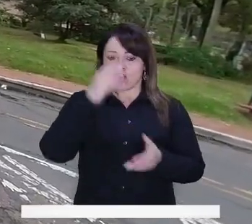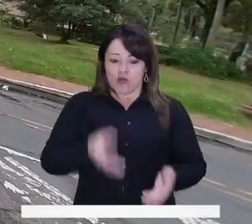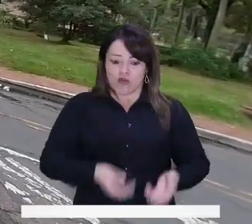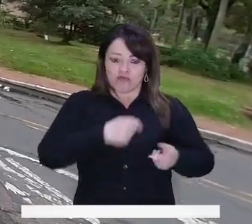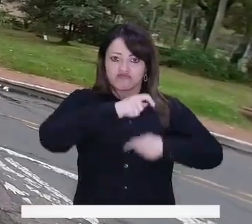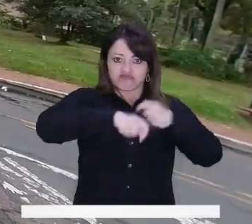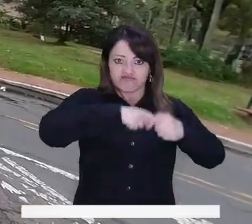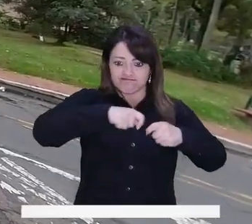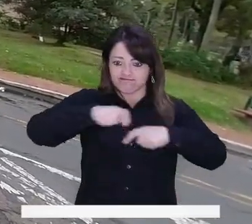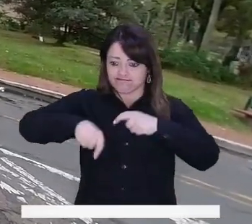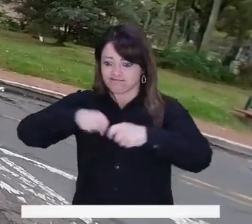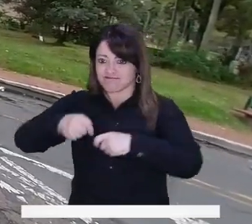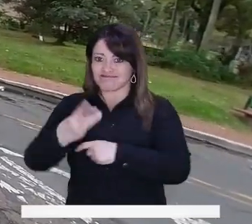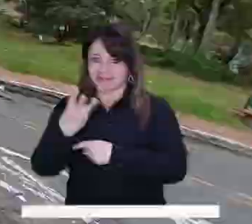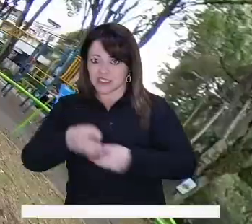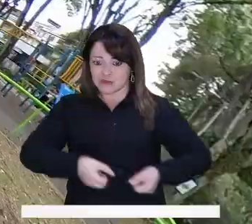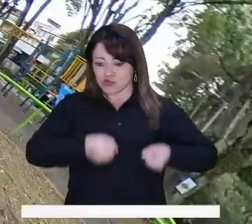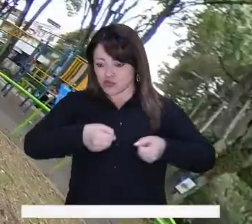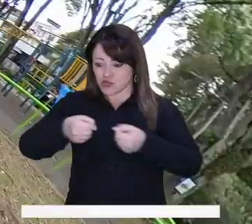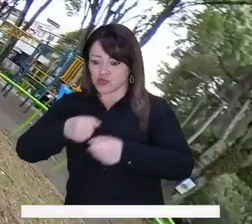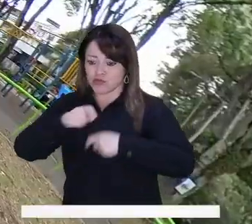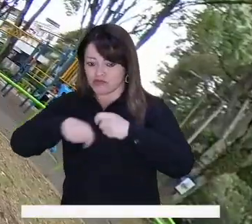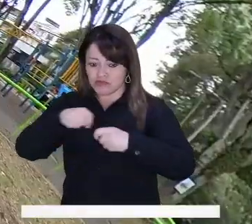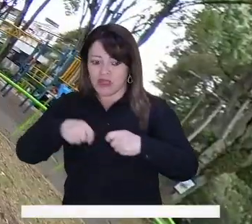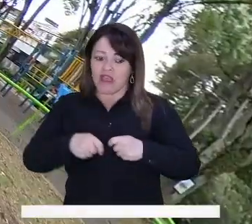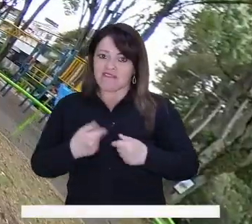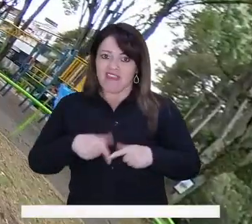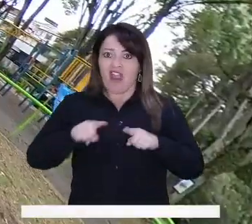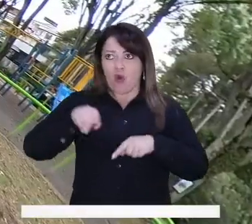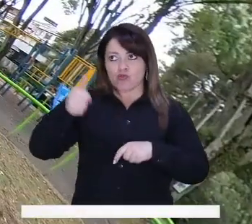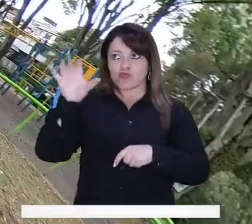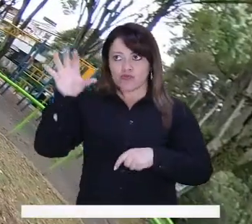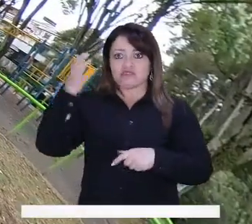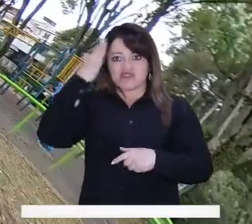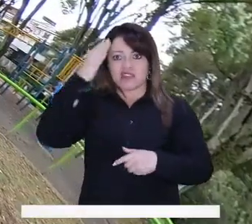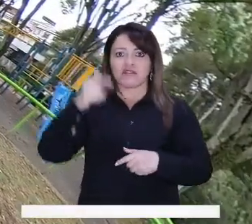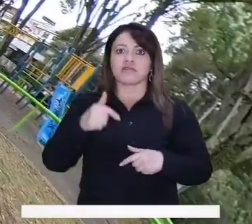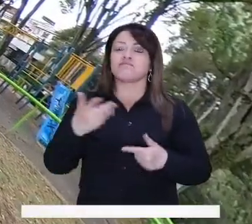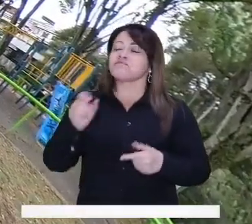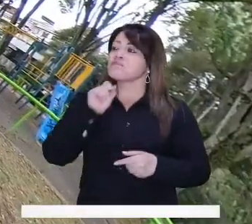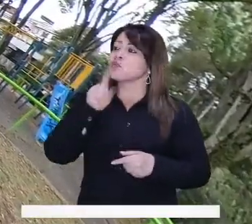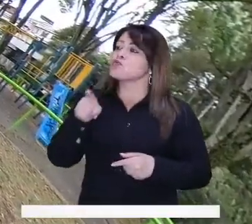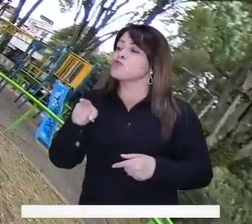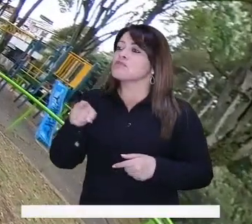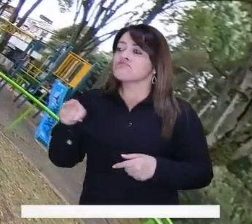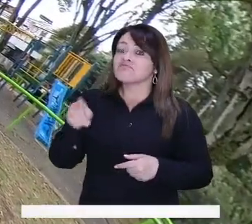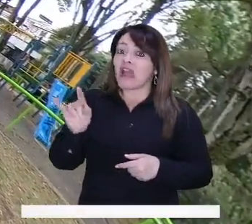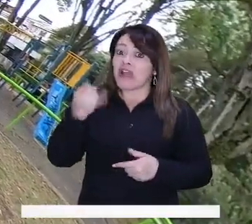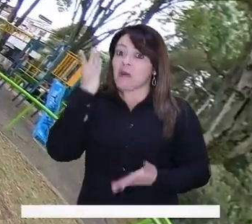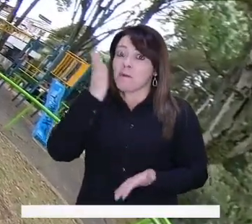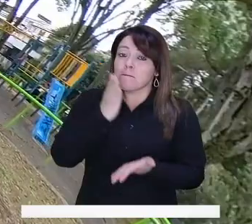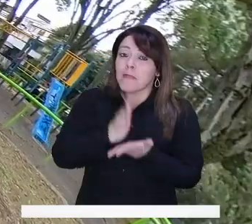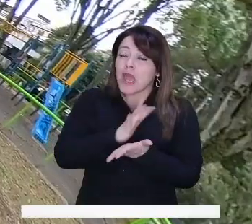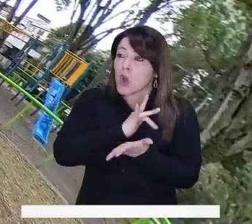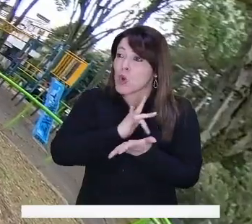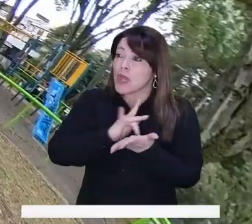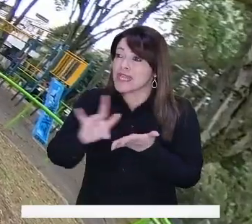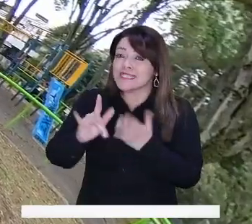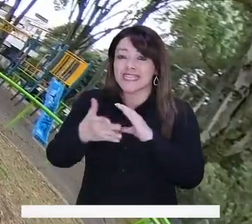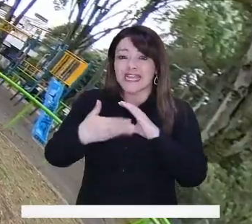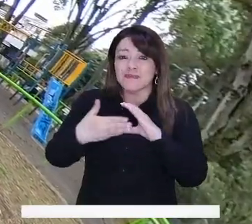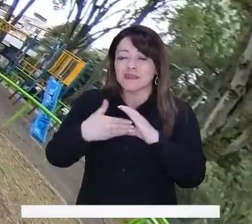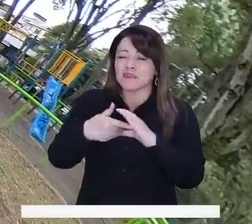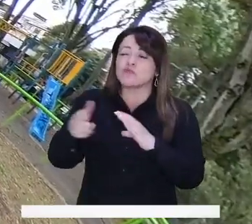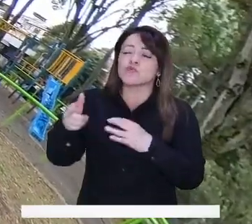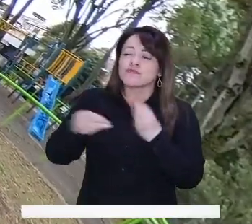y vaya a diferentes aprovechamientos. En caso de que usted tenga que enfrentar alguna emergencia climática, ¿usted sabe a qué organismos ir para